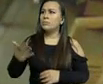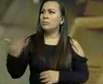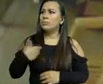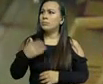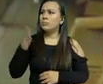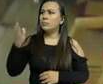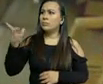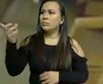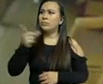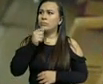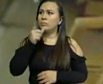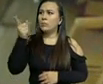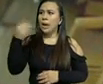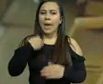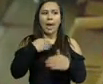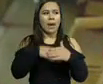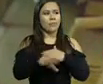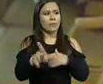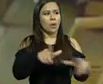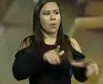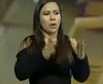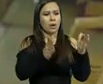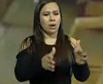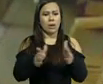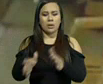ingresa hasta el local